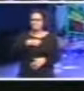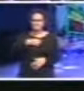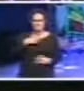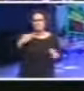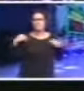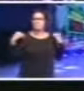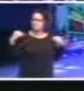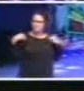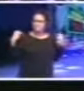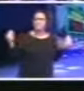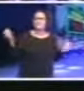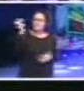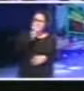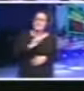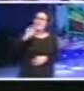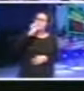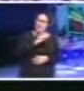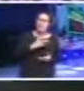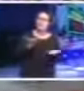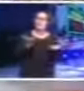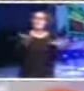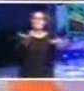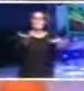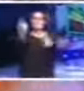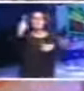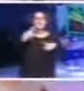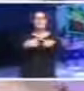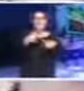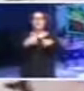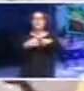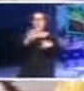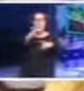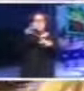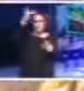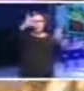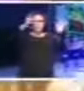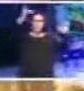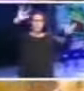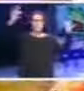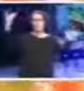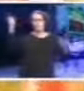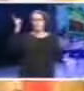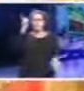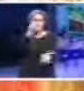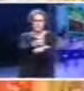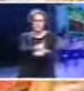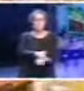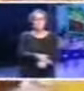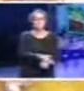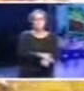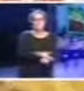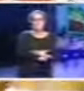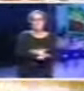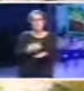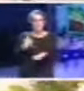Vívelo, cántalo, Santa Cruz brilla otra vez.